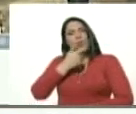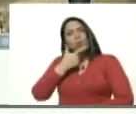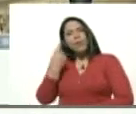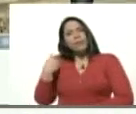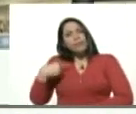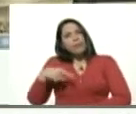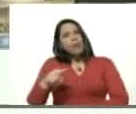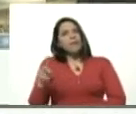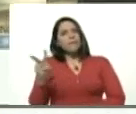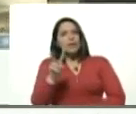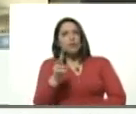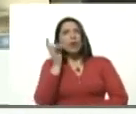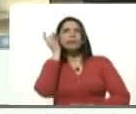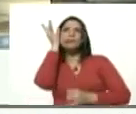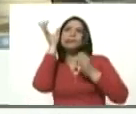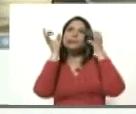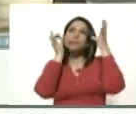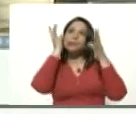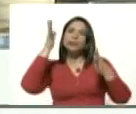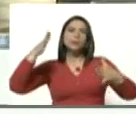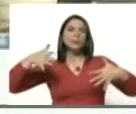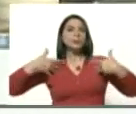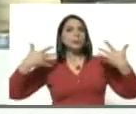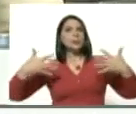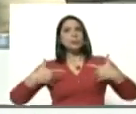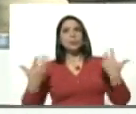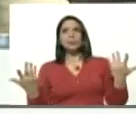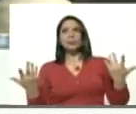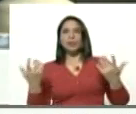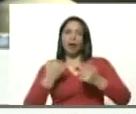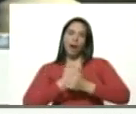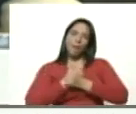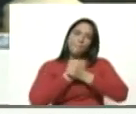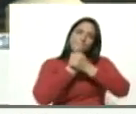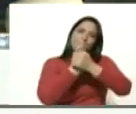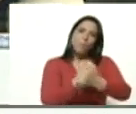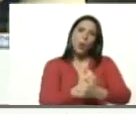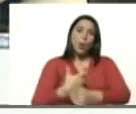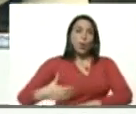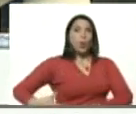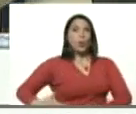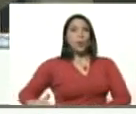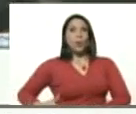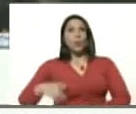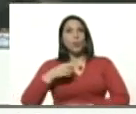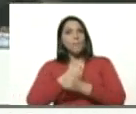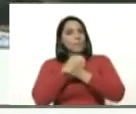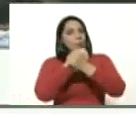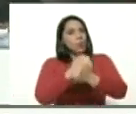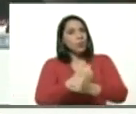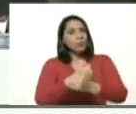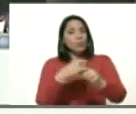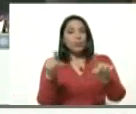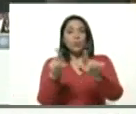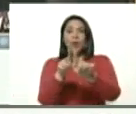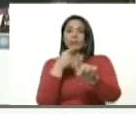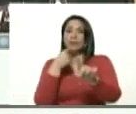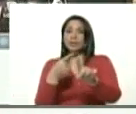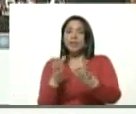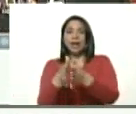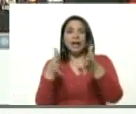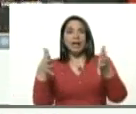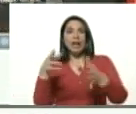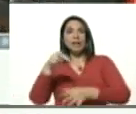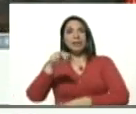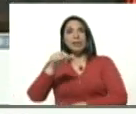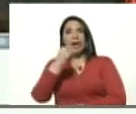su creatividad, su alegría, el amor y el humor, el humor y el amor, como decía nuestro gran Aquiles